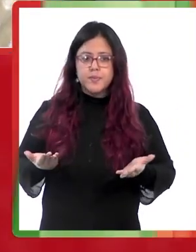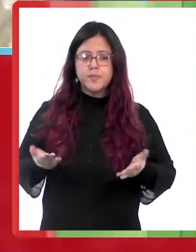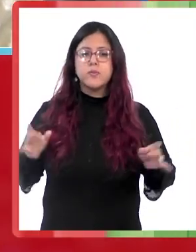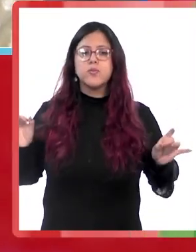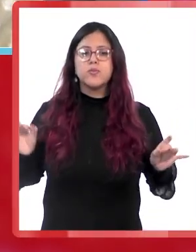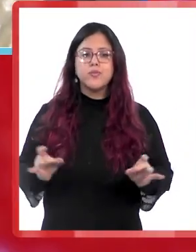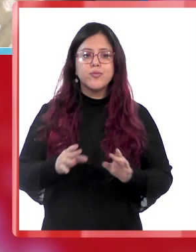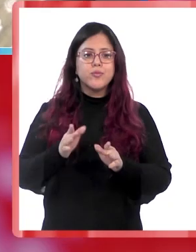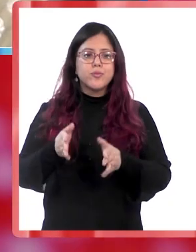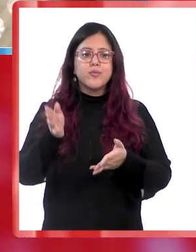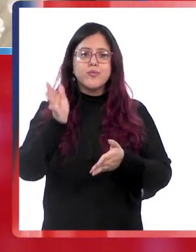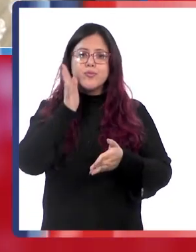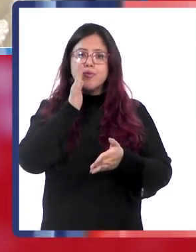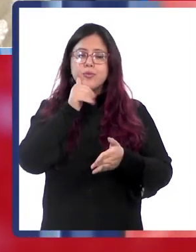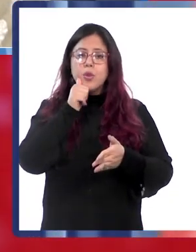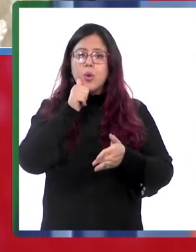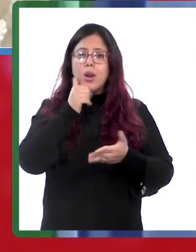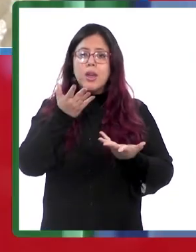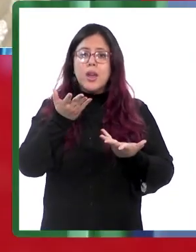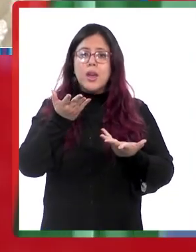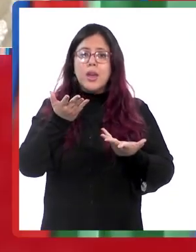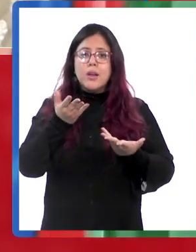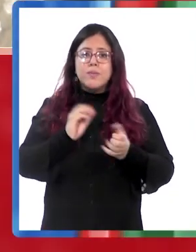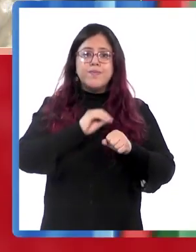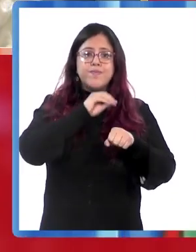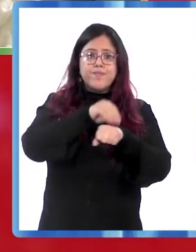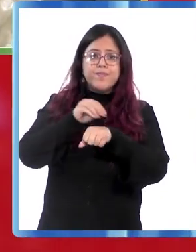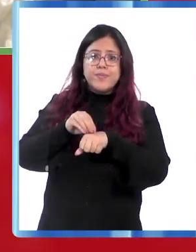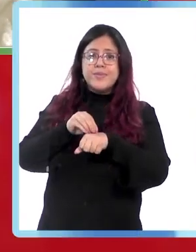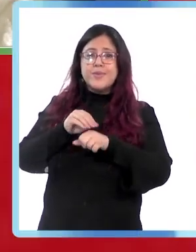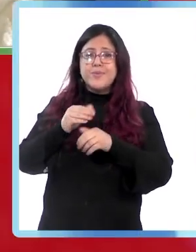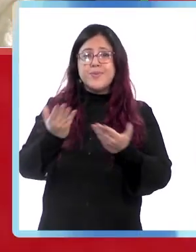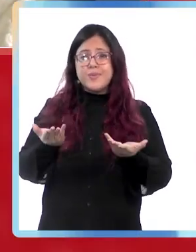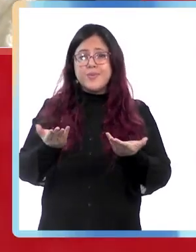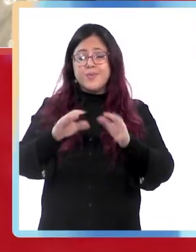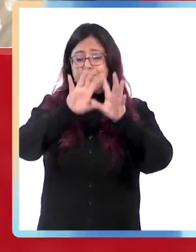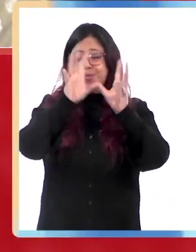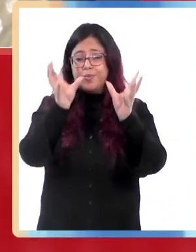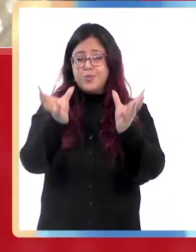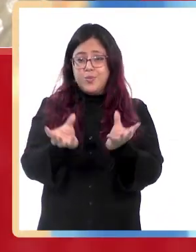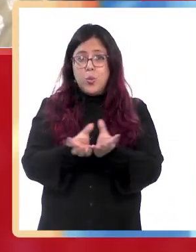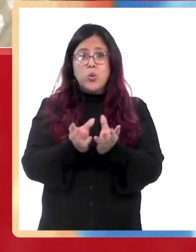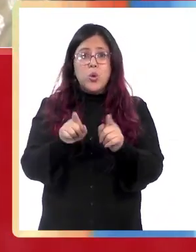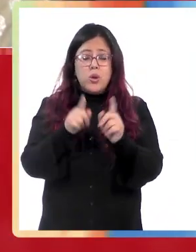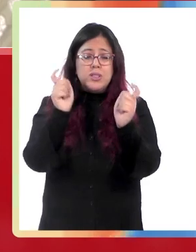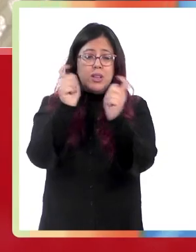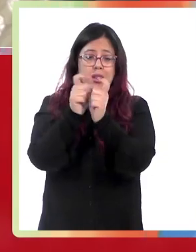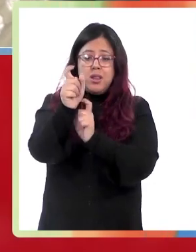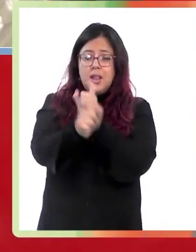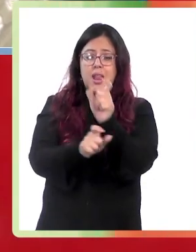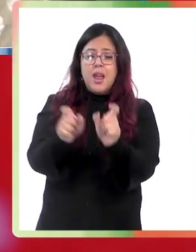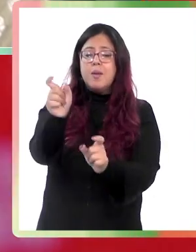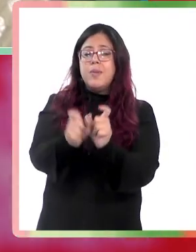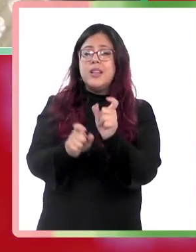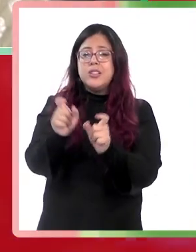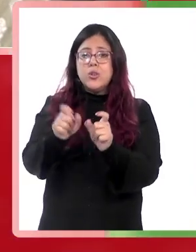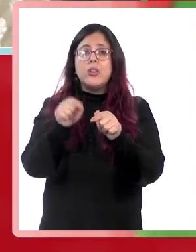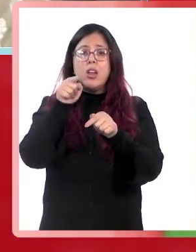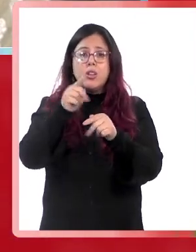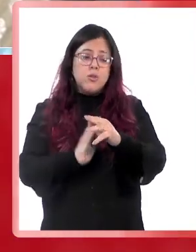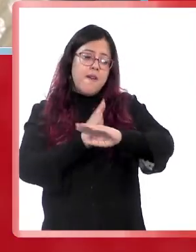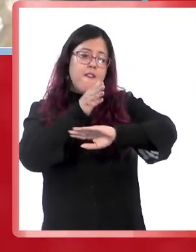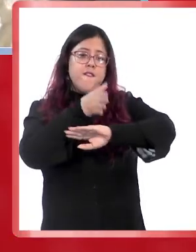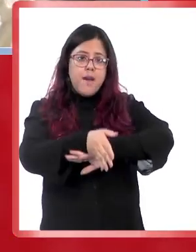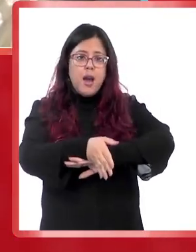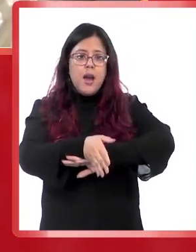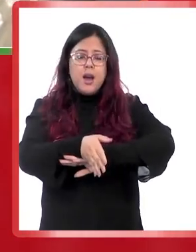fondo, si esto no se avisa a todo el mundo, te enteras cuando ya llegó, porque estamos en un mundo globalizado, si el contacto es de persona a persona y tú